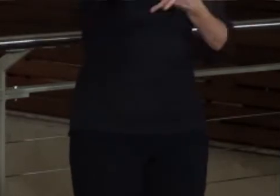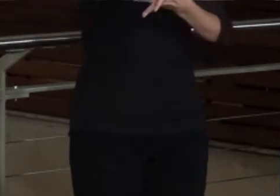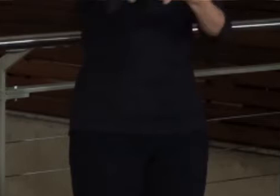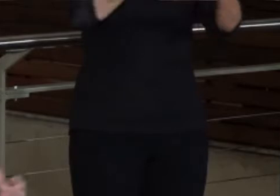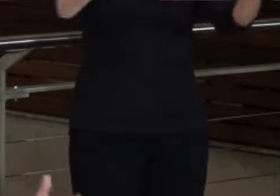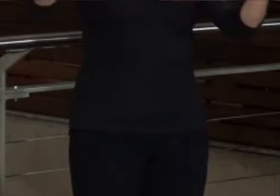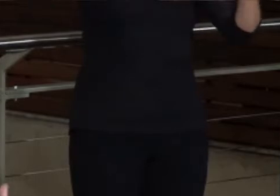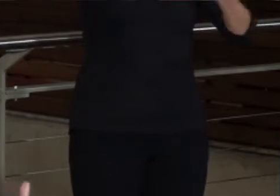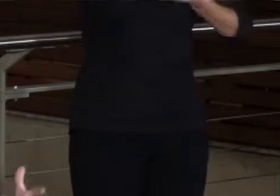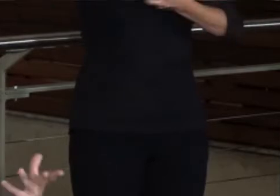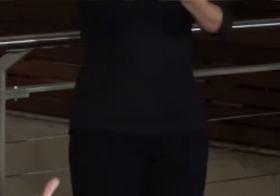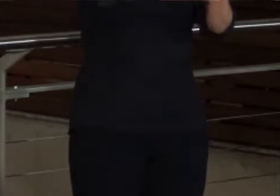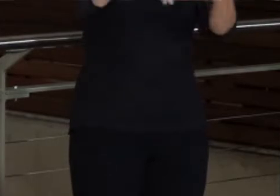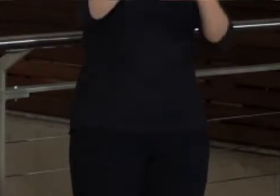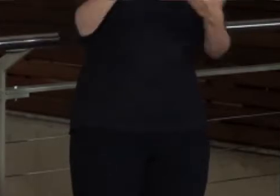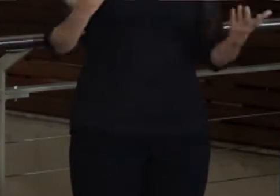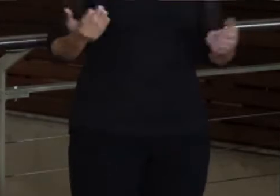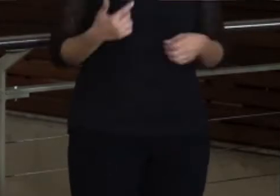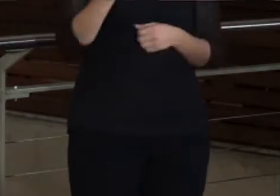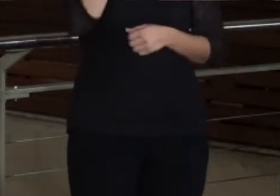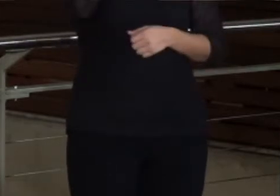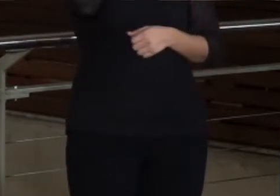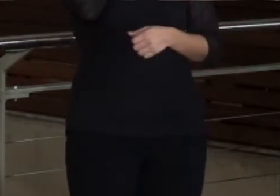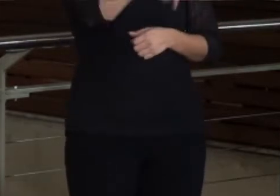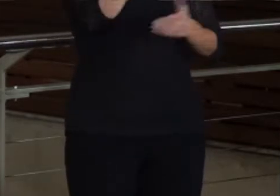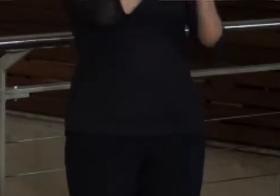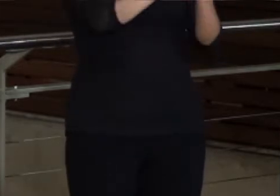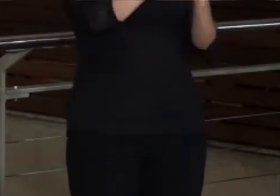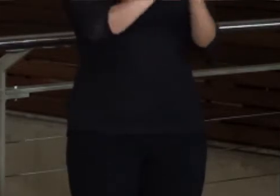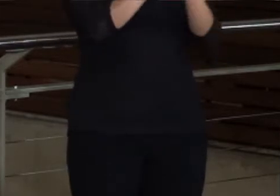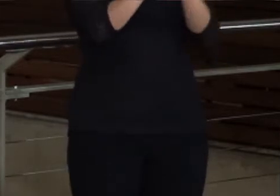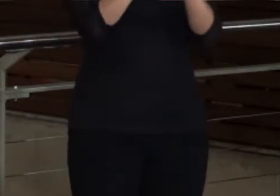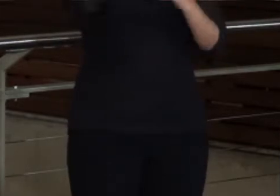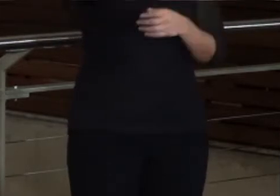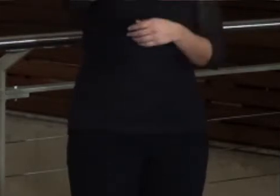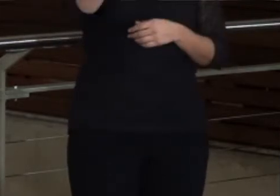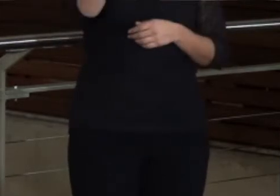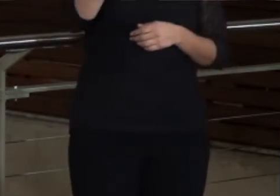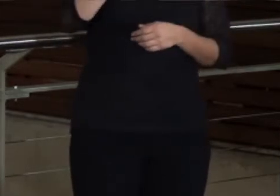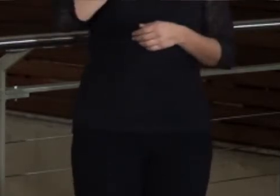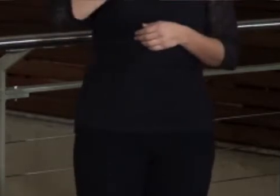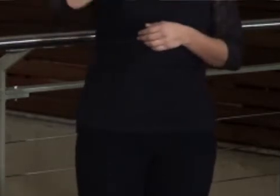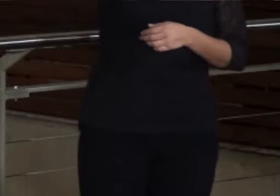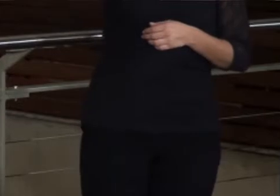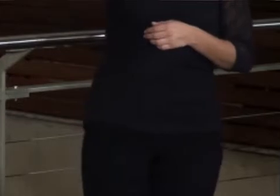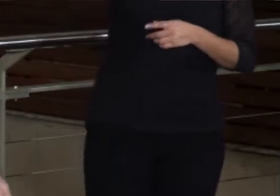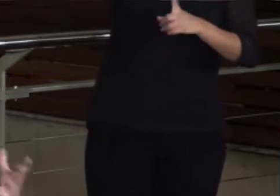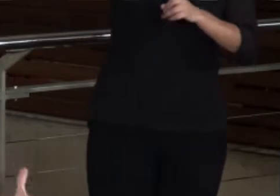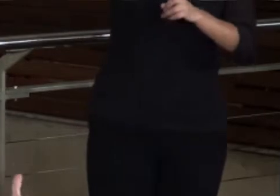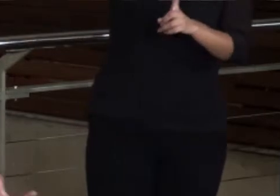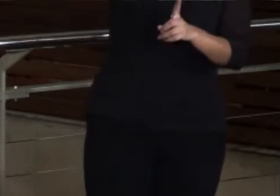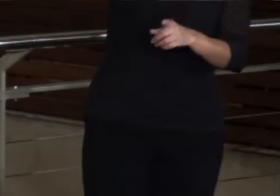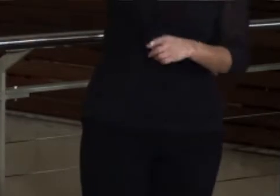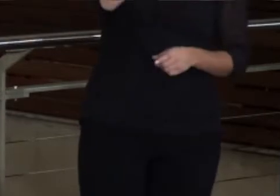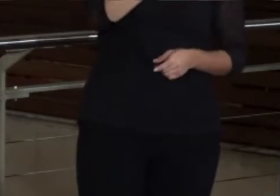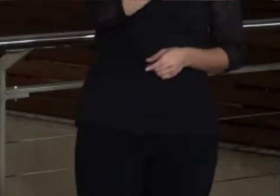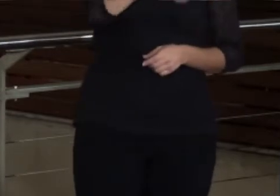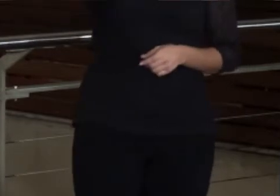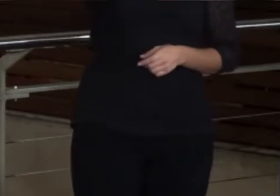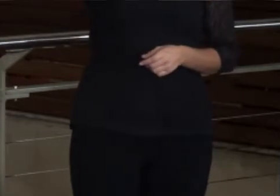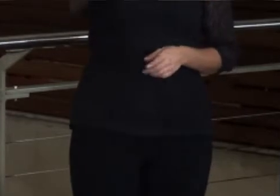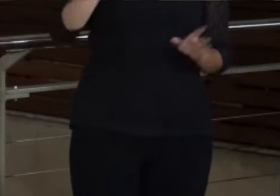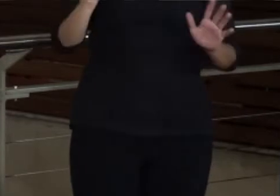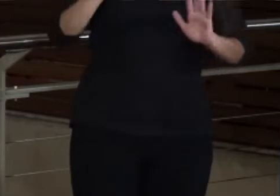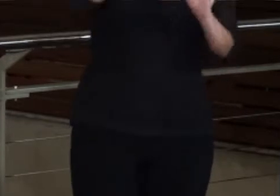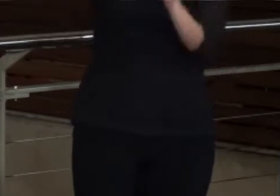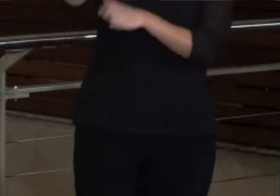yo principio pensaba que era un libro sobre la aceptación es un libro sobre amor es un libro eso no me di cuenta pero es un libro de